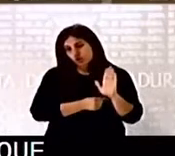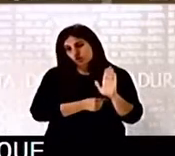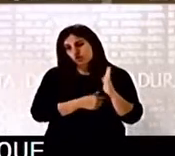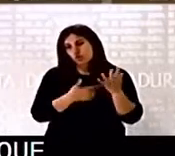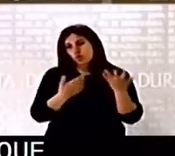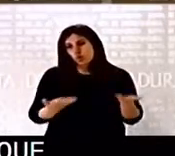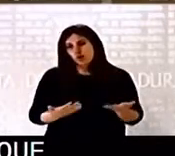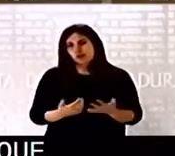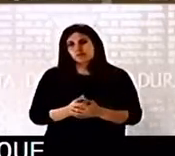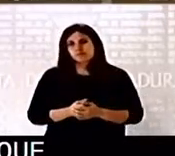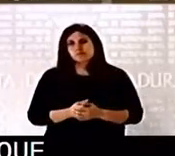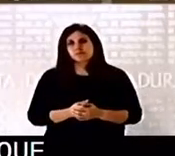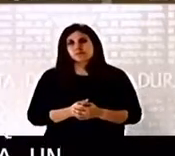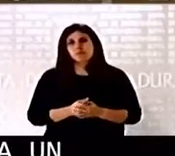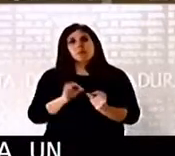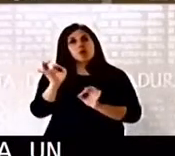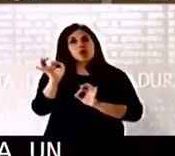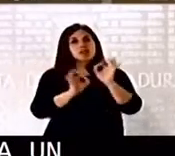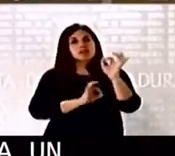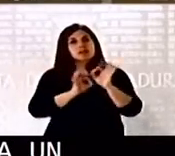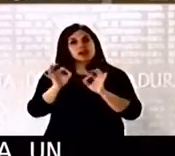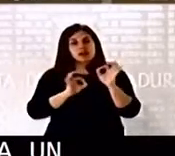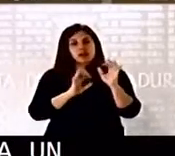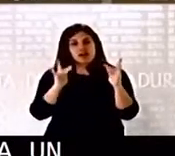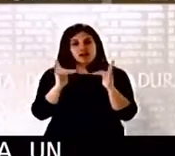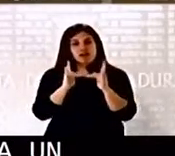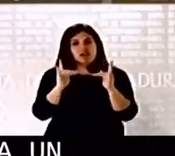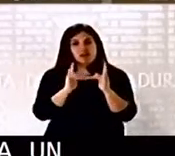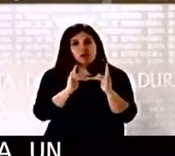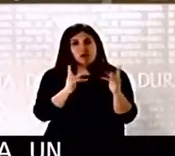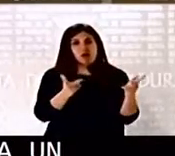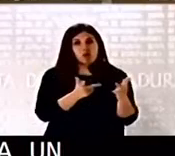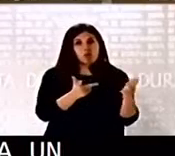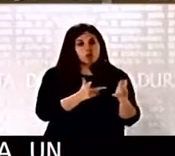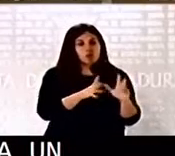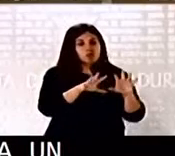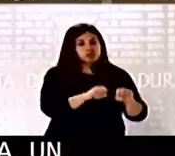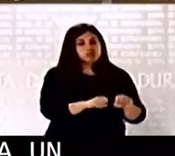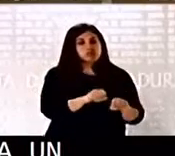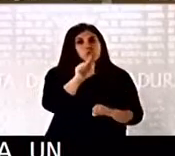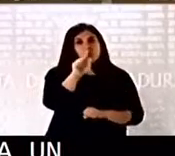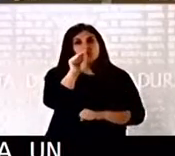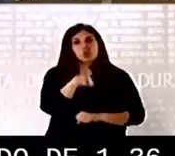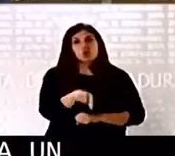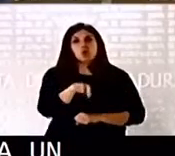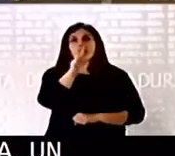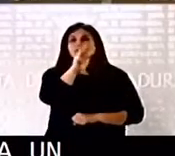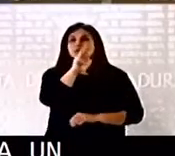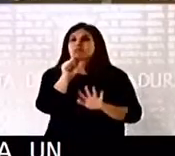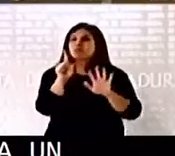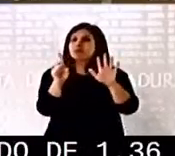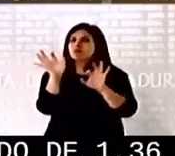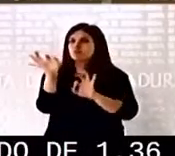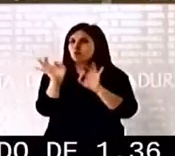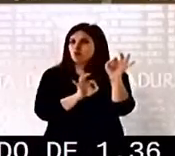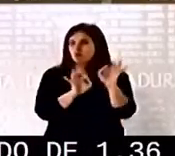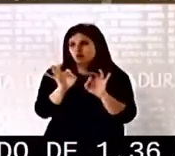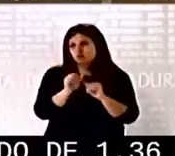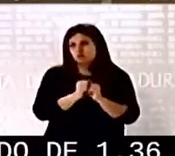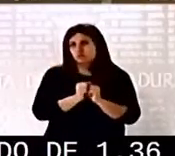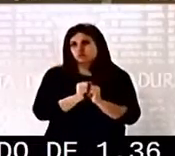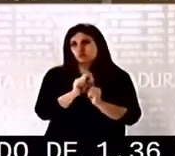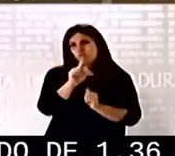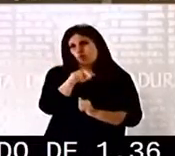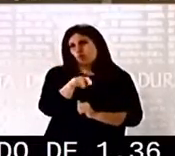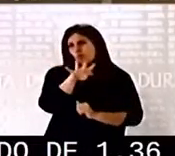fue un porcentaje de ocupación en camas de agudos de 1,36%, 1,4% de